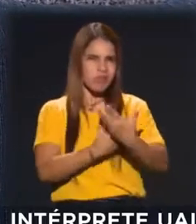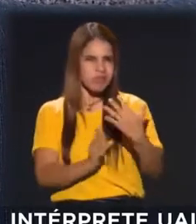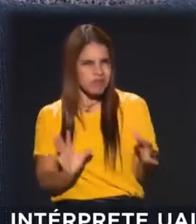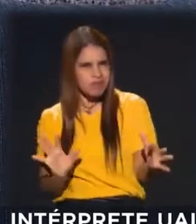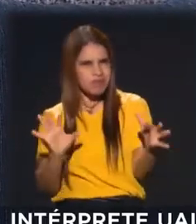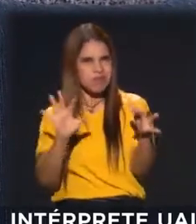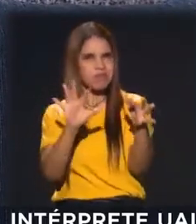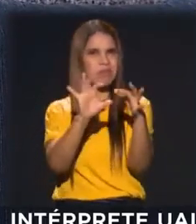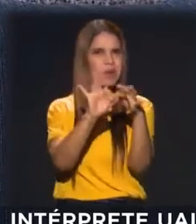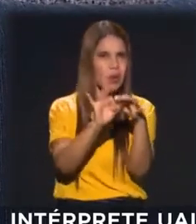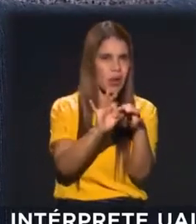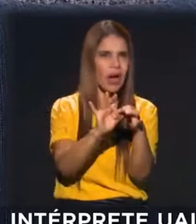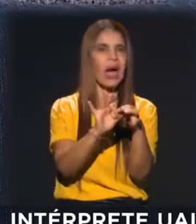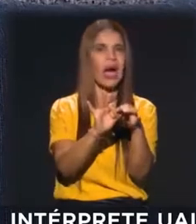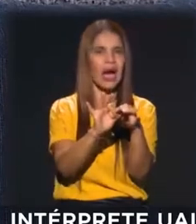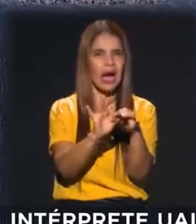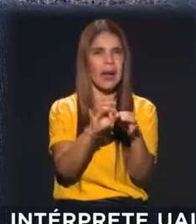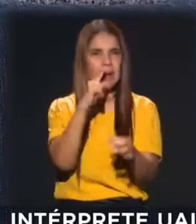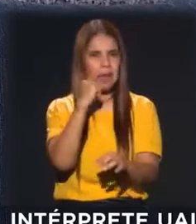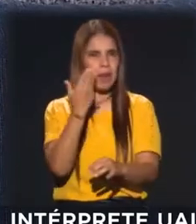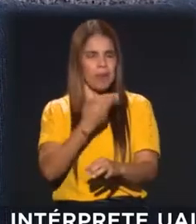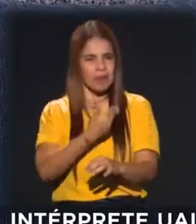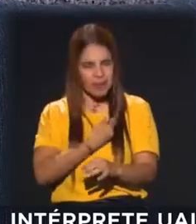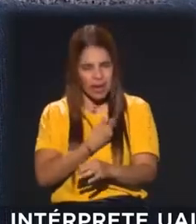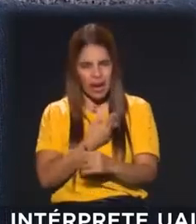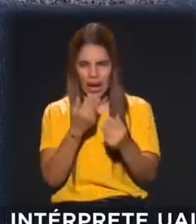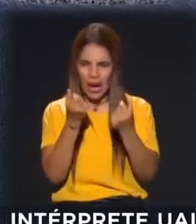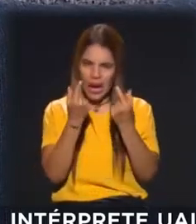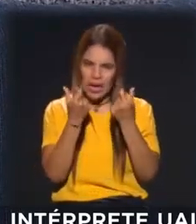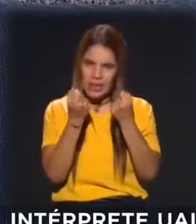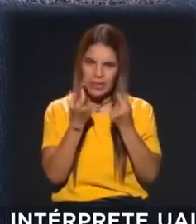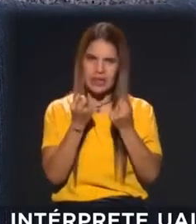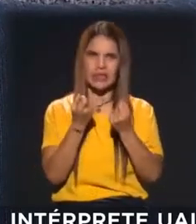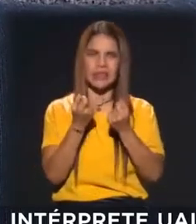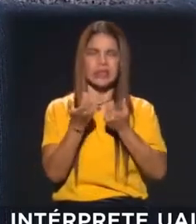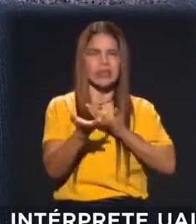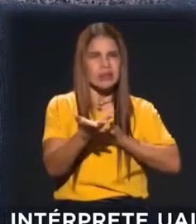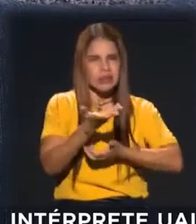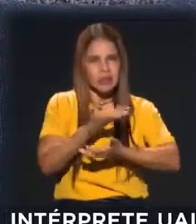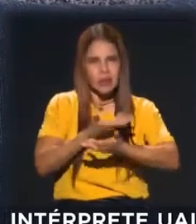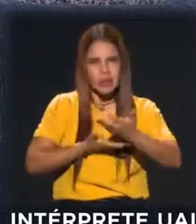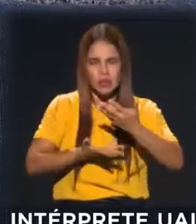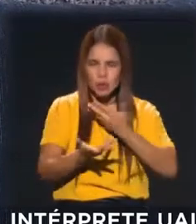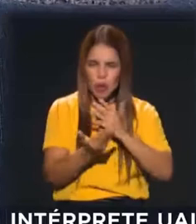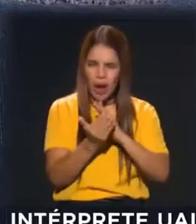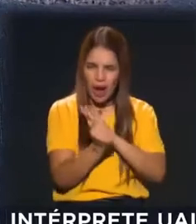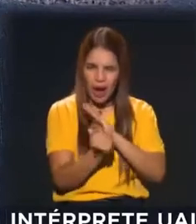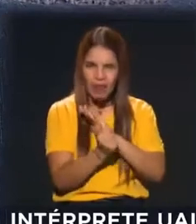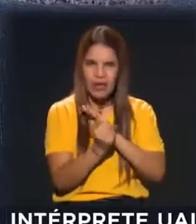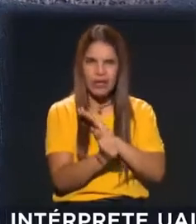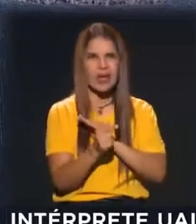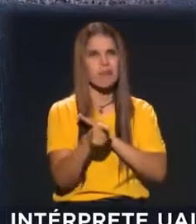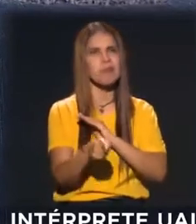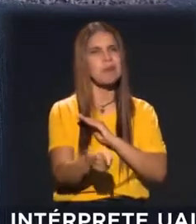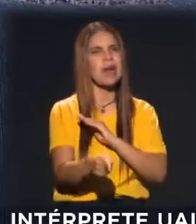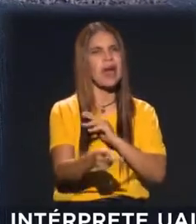vinculante donde nosotros estemos con ellos y con ellas, entendiendo primero que cualquier cosa cuál es el potencial y cuál es la